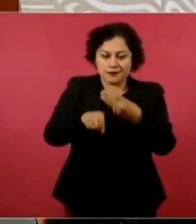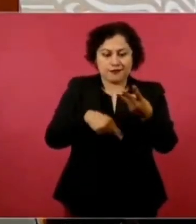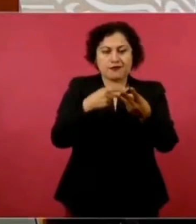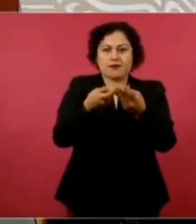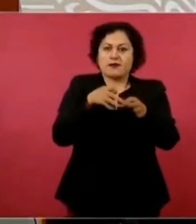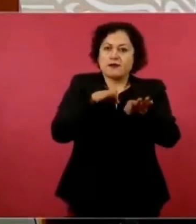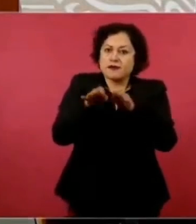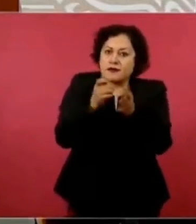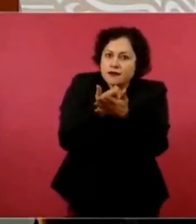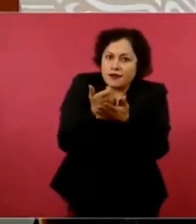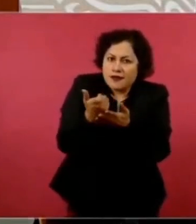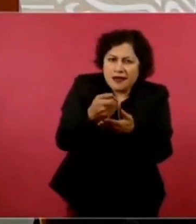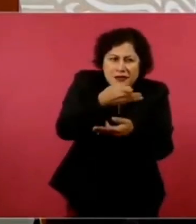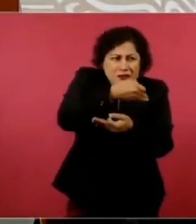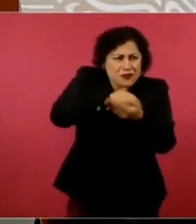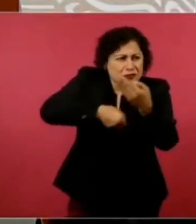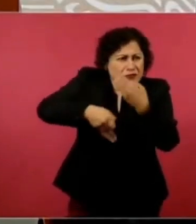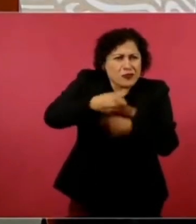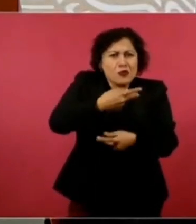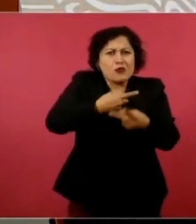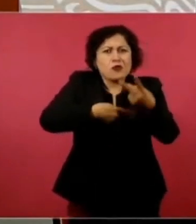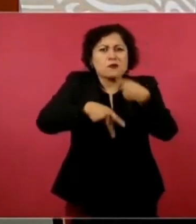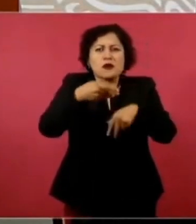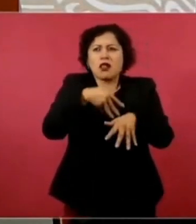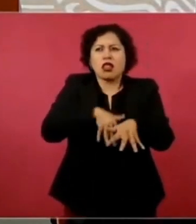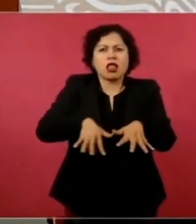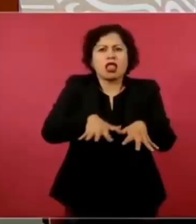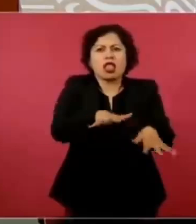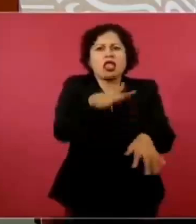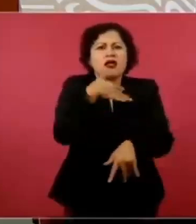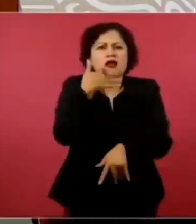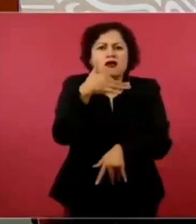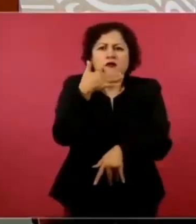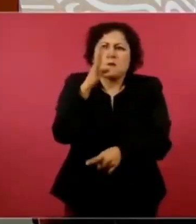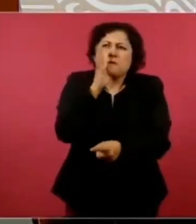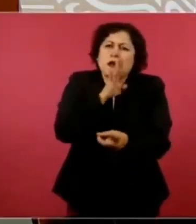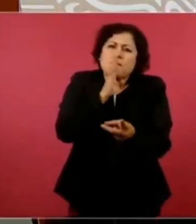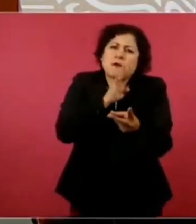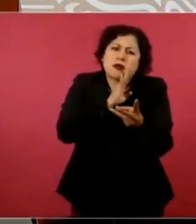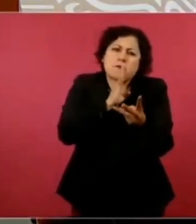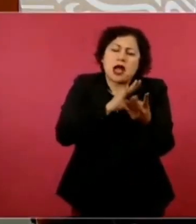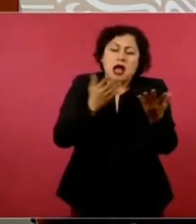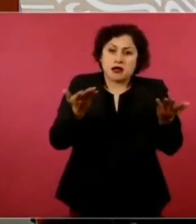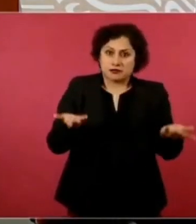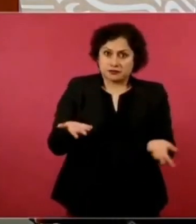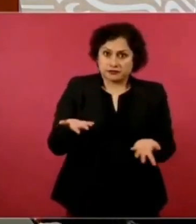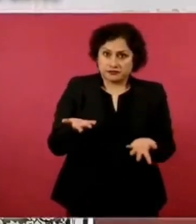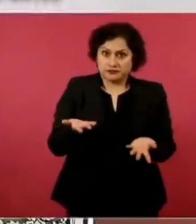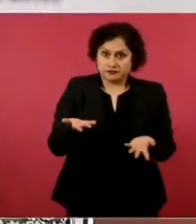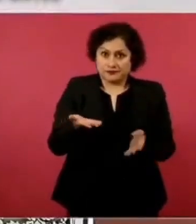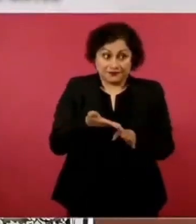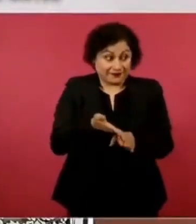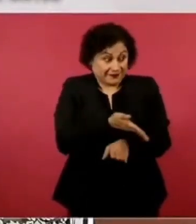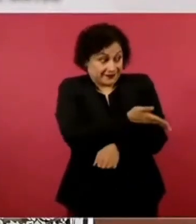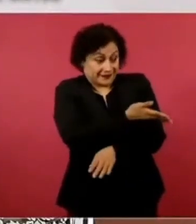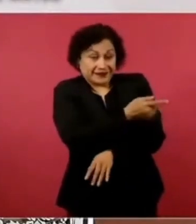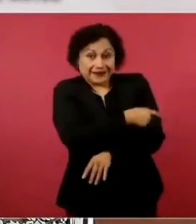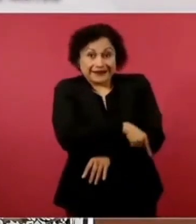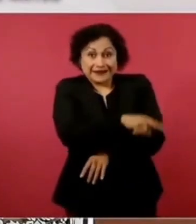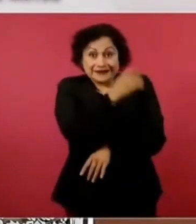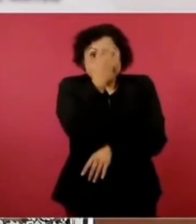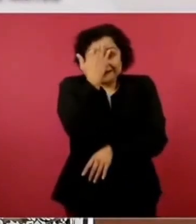Bueno, en México, pues también fue un